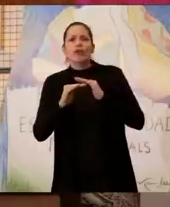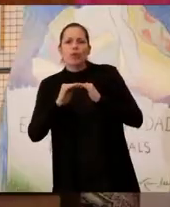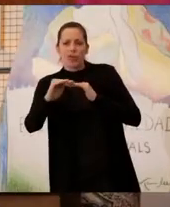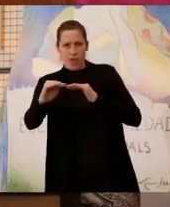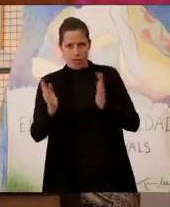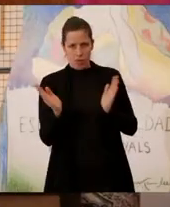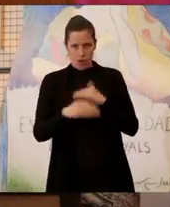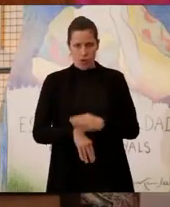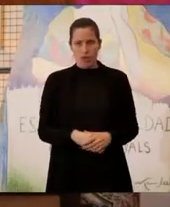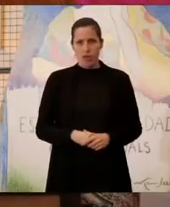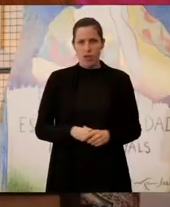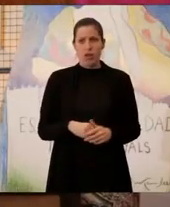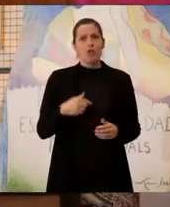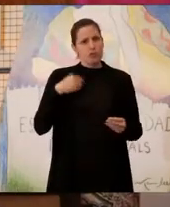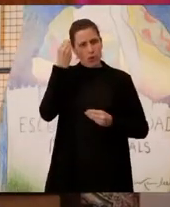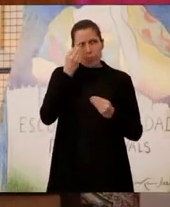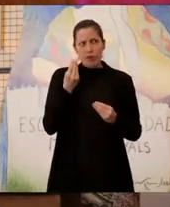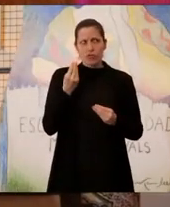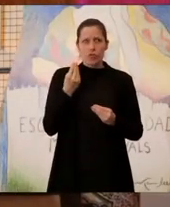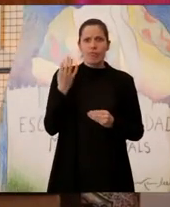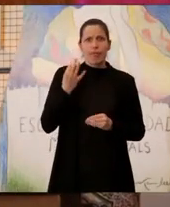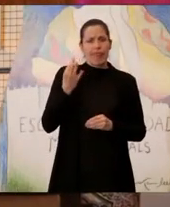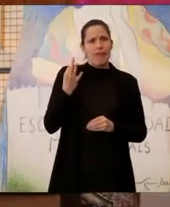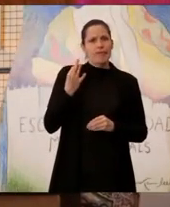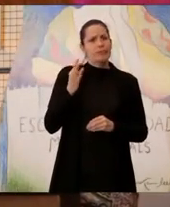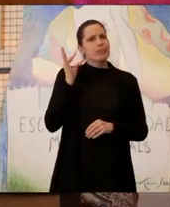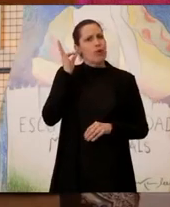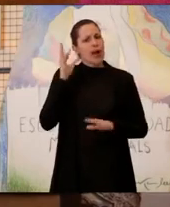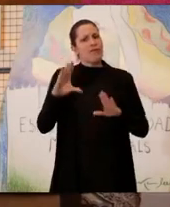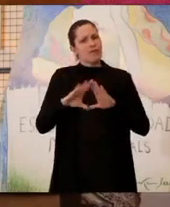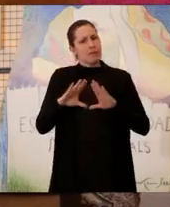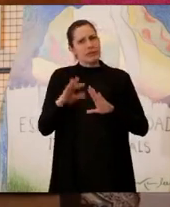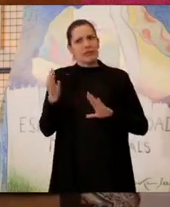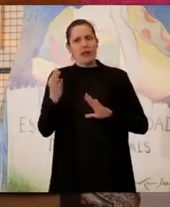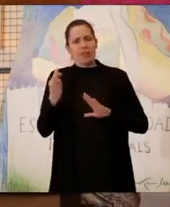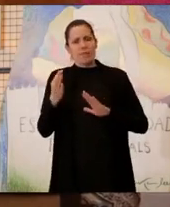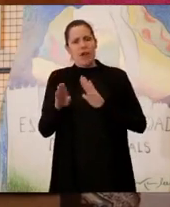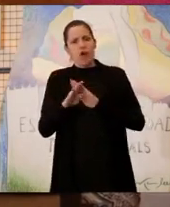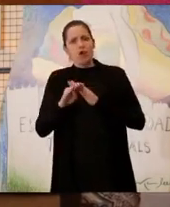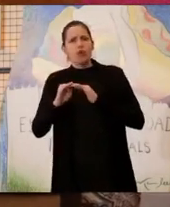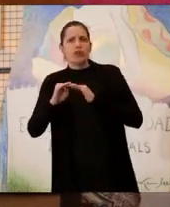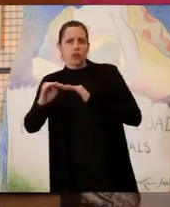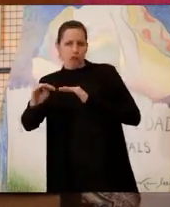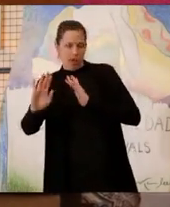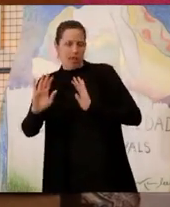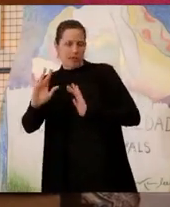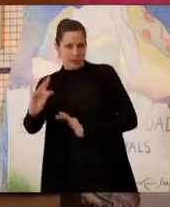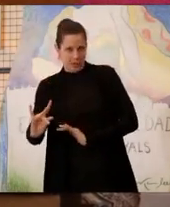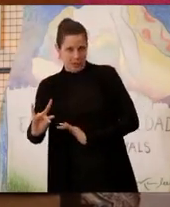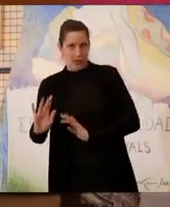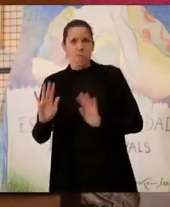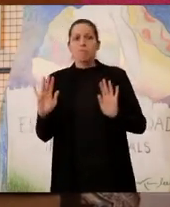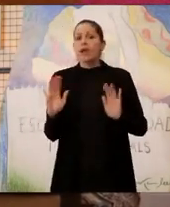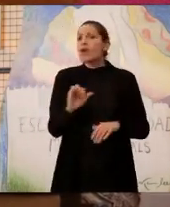como como mujeres feministas a nivel individual recuerdo que